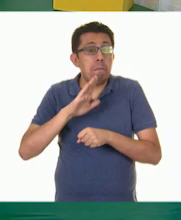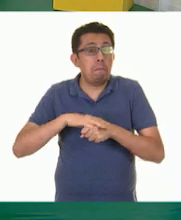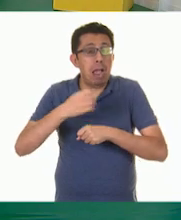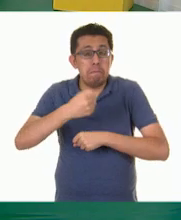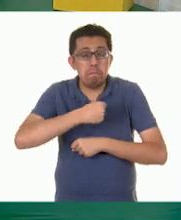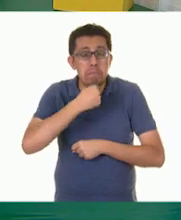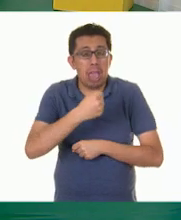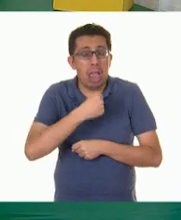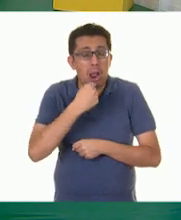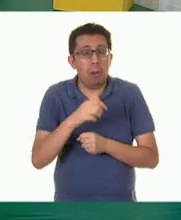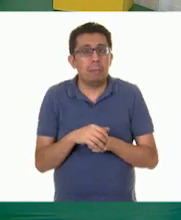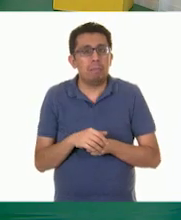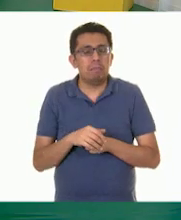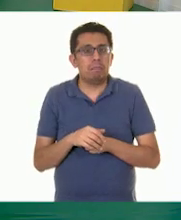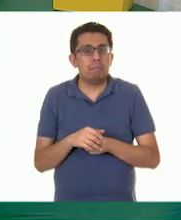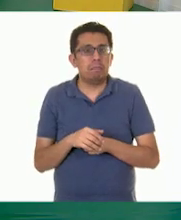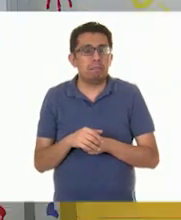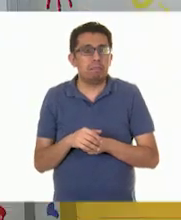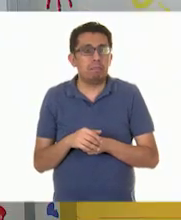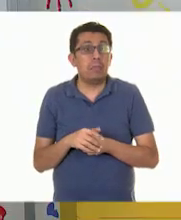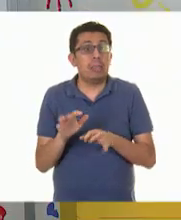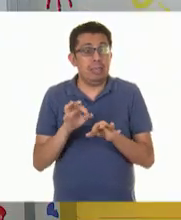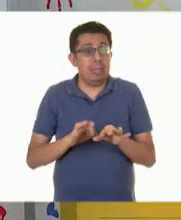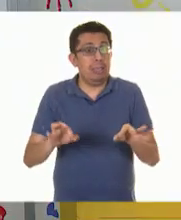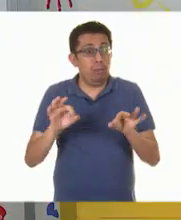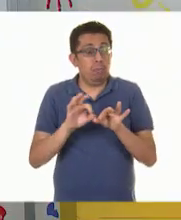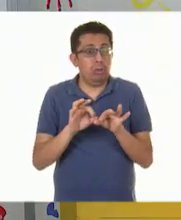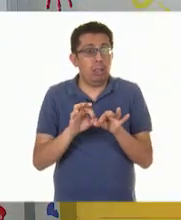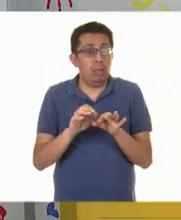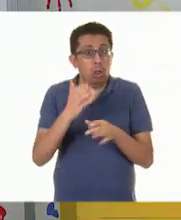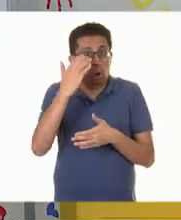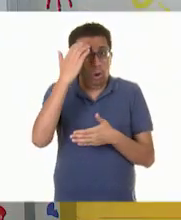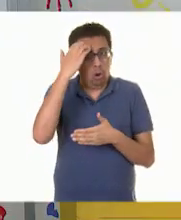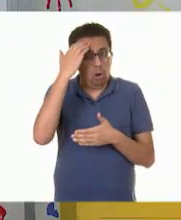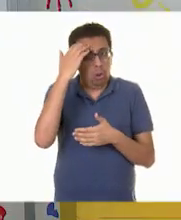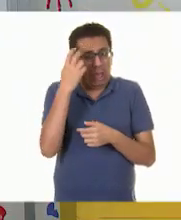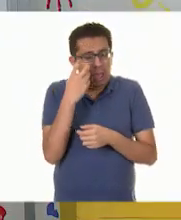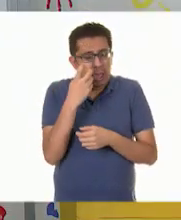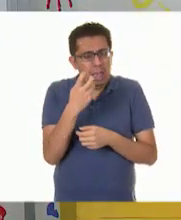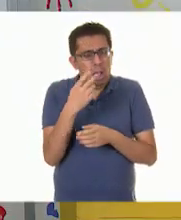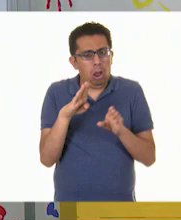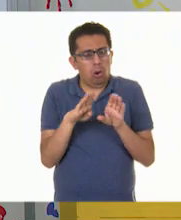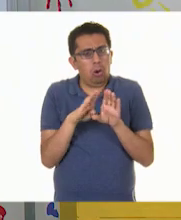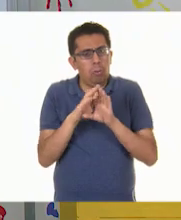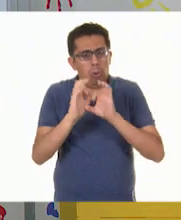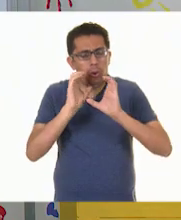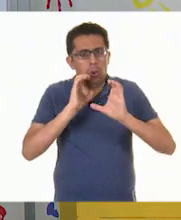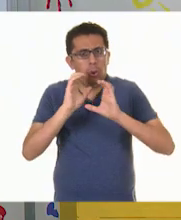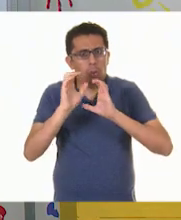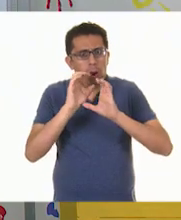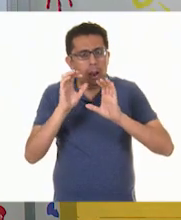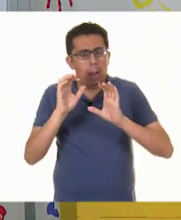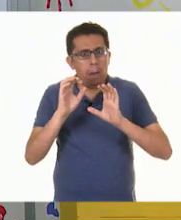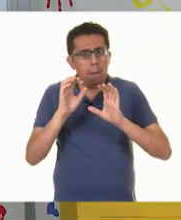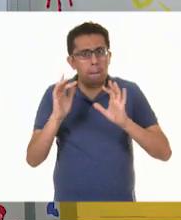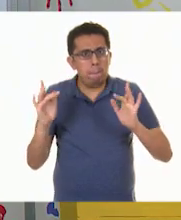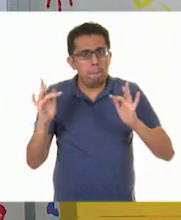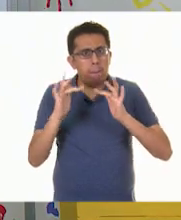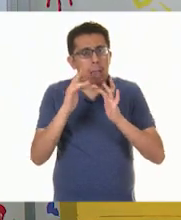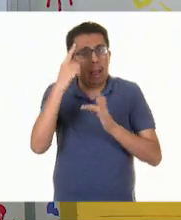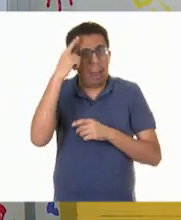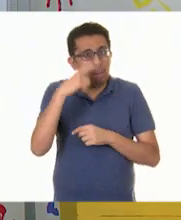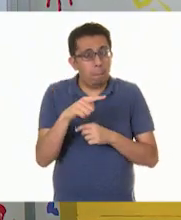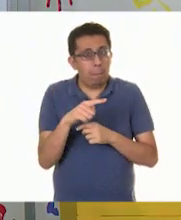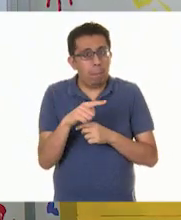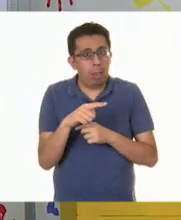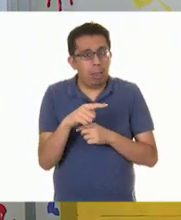no en todas las casas lo ocupamos. Pero es importante conocer cómo llevan a cabo esta comunicación para que podamos dar el